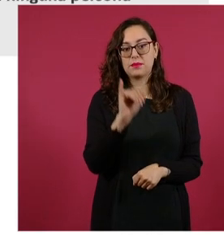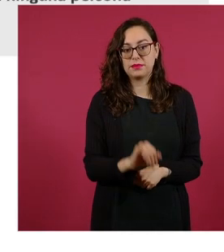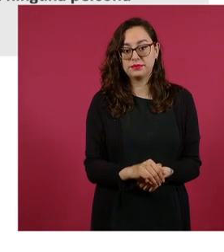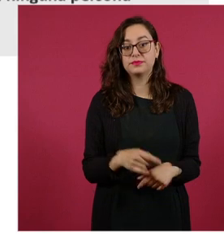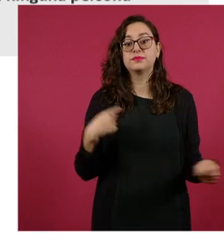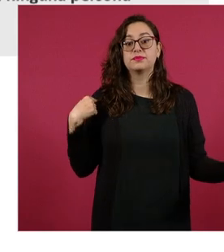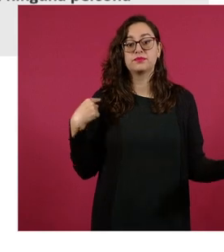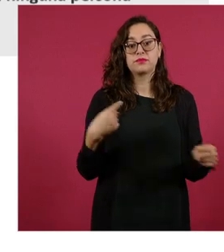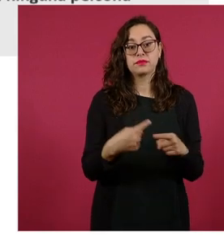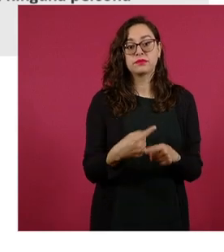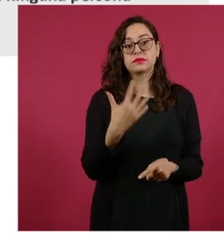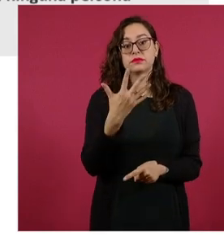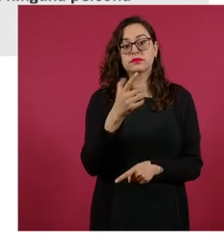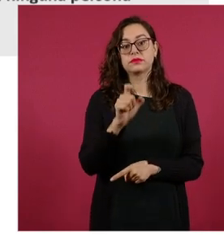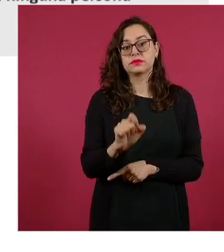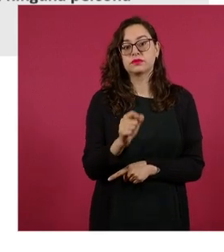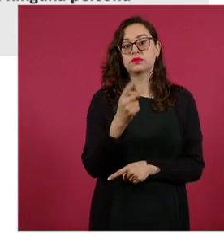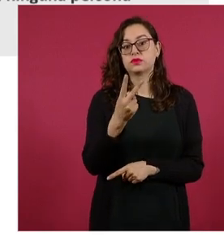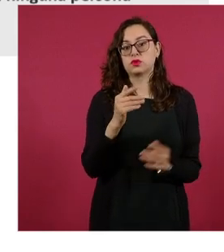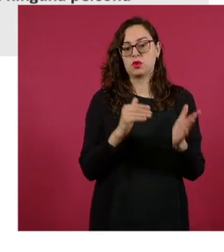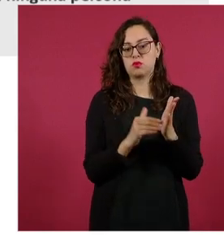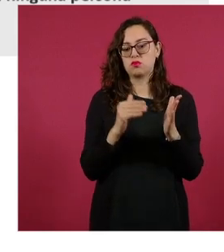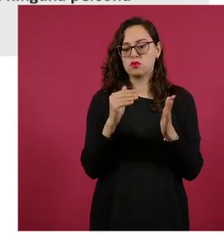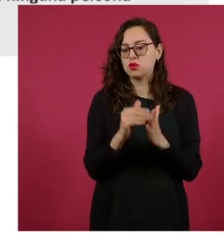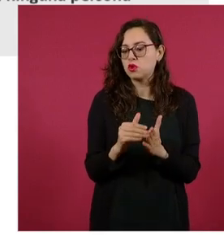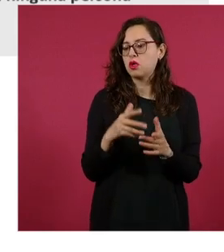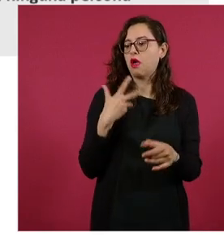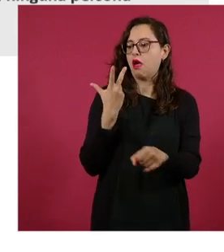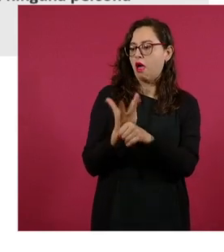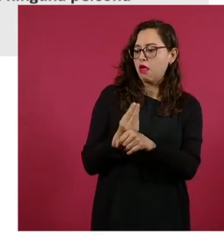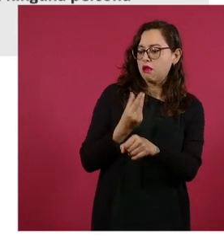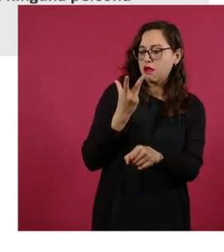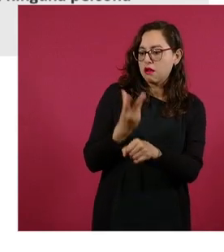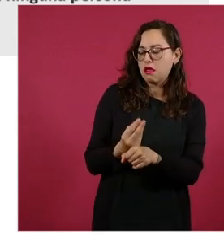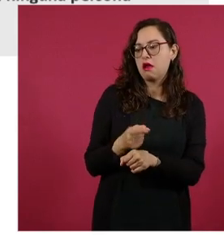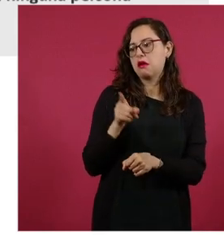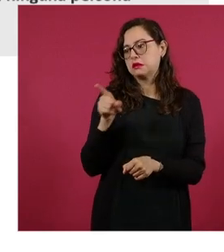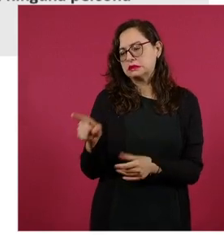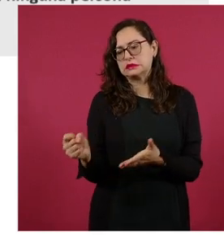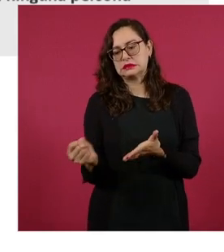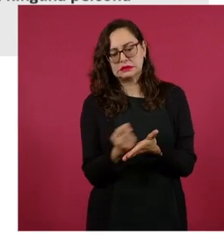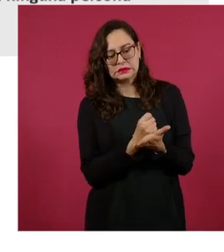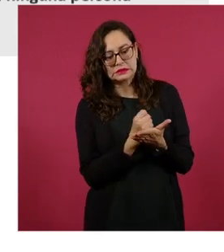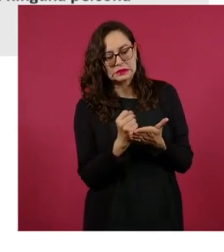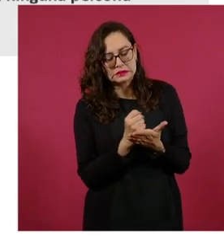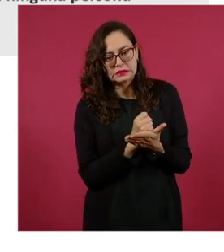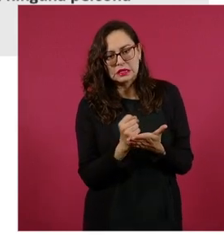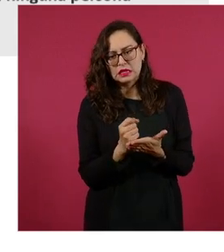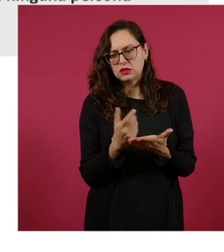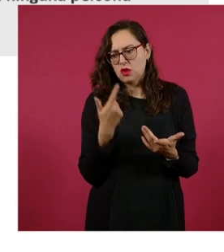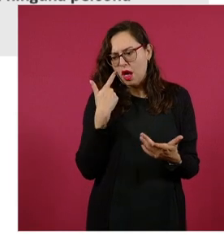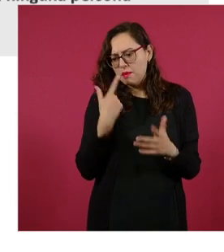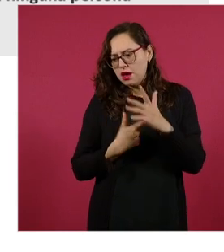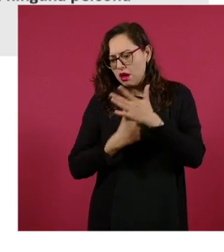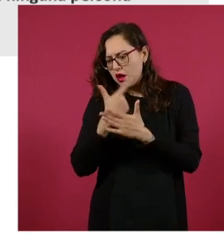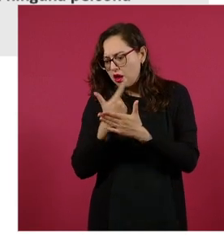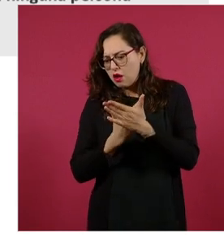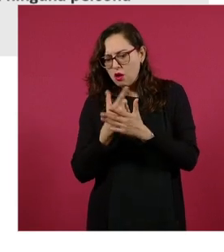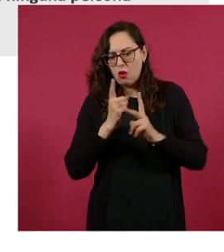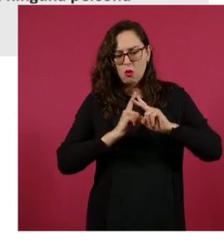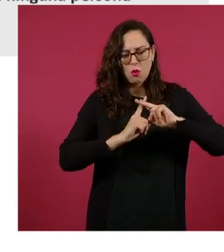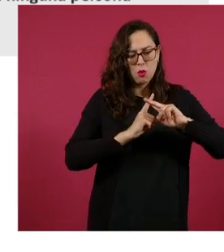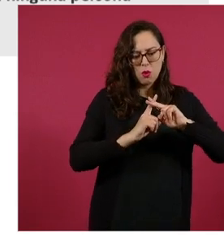millones de reestructuras y apoyos de programas para personas que contaban con un crédito del Infonavit previo al